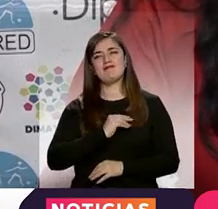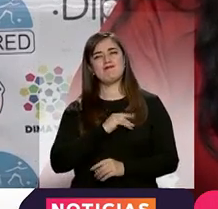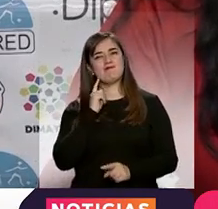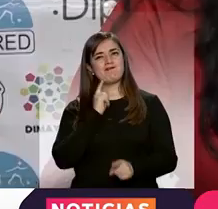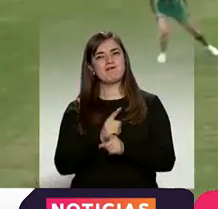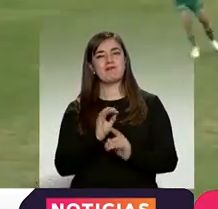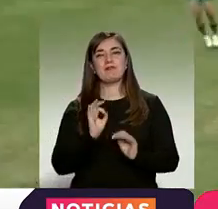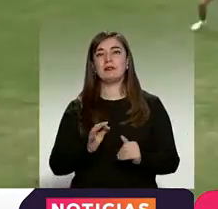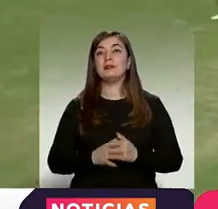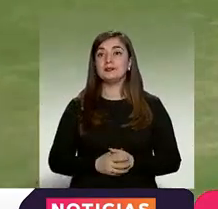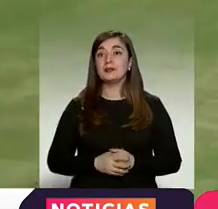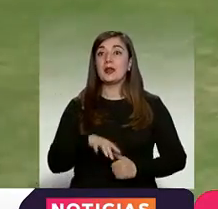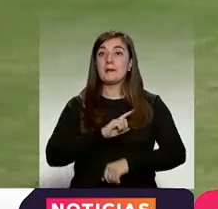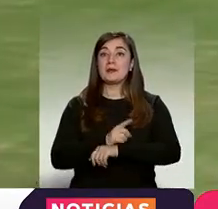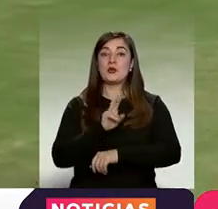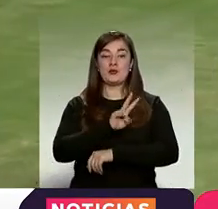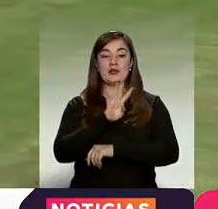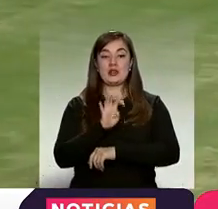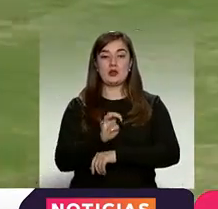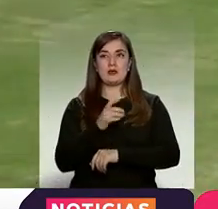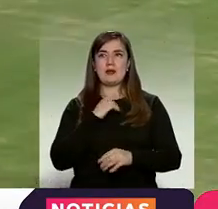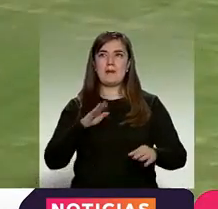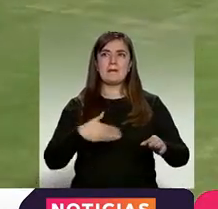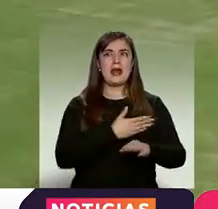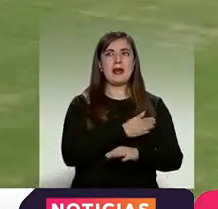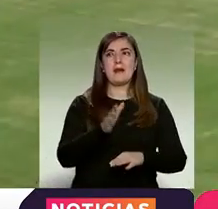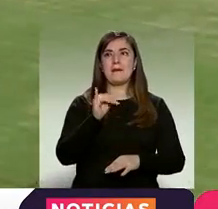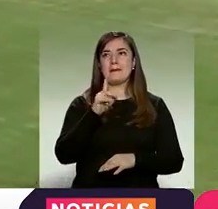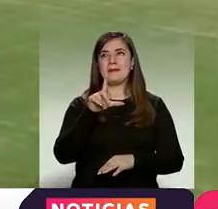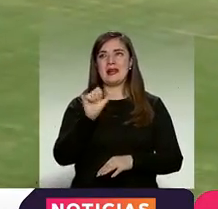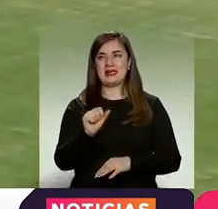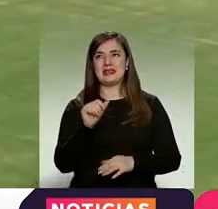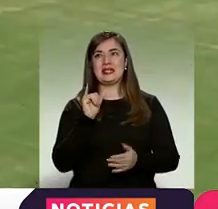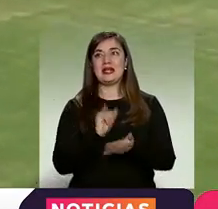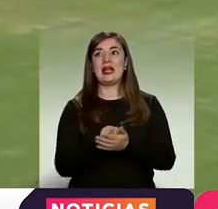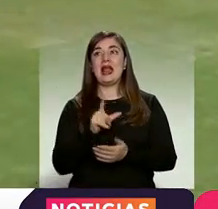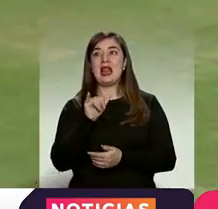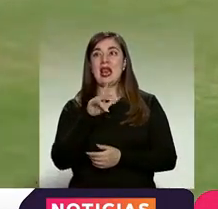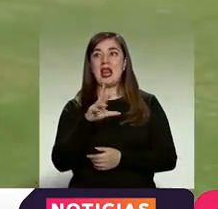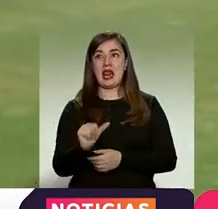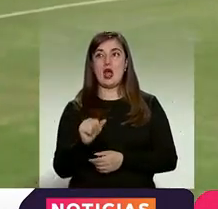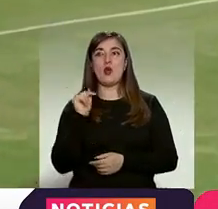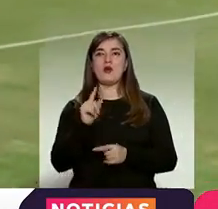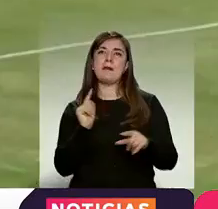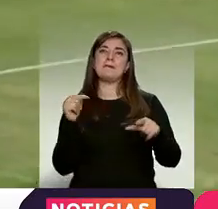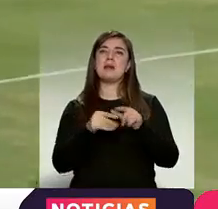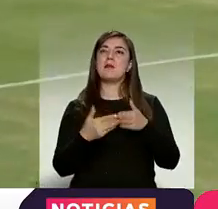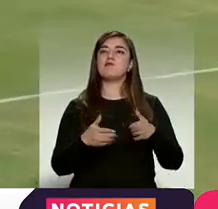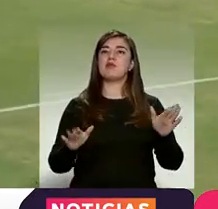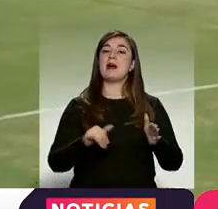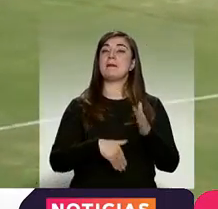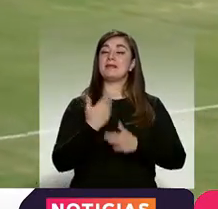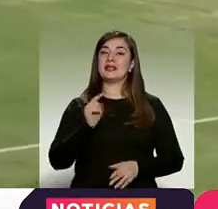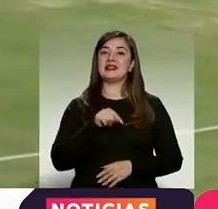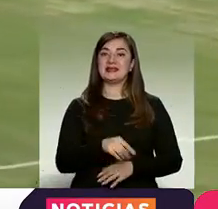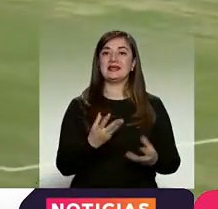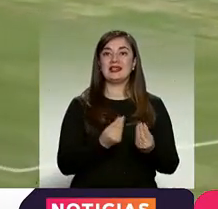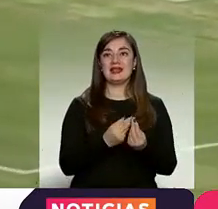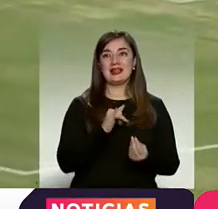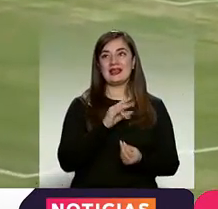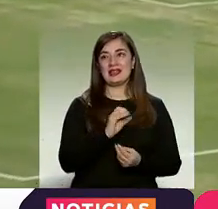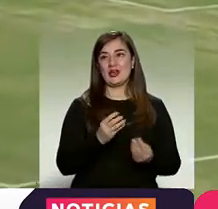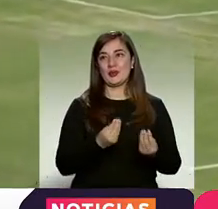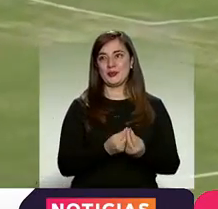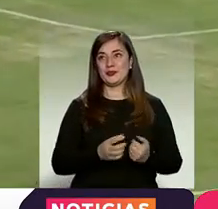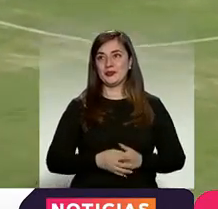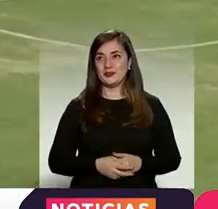puntuales del partido. Al minuto 29, con un pase magistral de Marcela Ramírez, Laura Navarro abrió el marcador y puso en ventaja al equipo de Diego